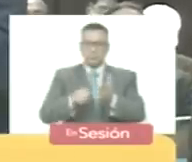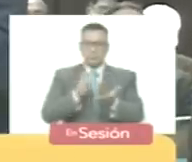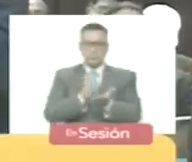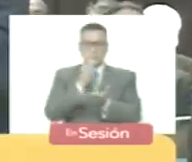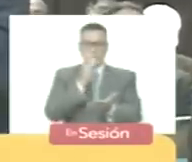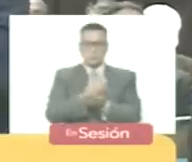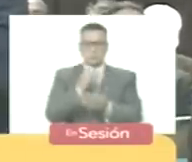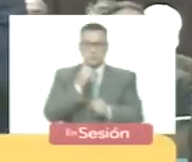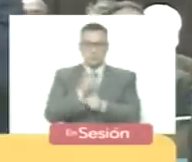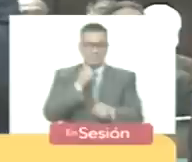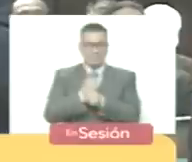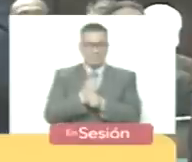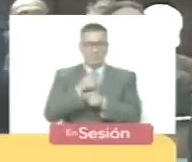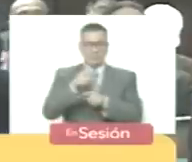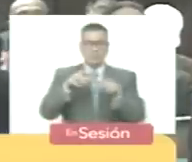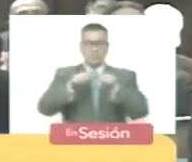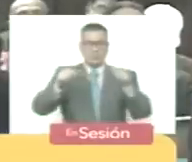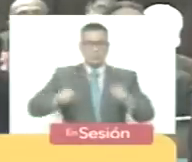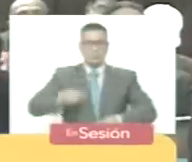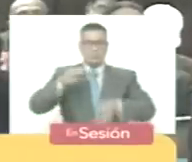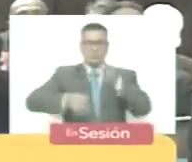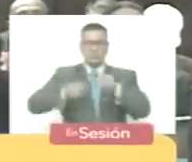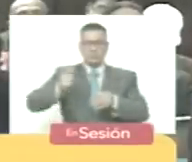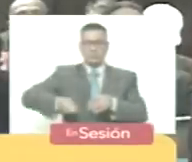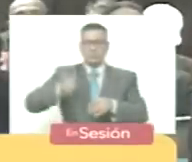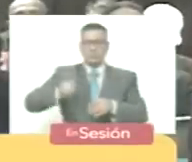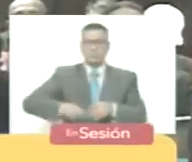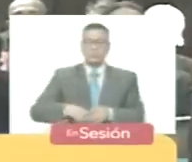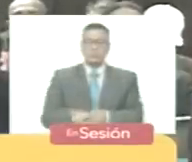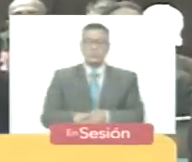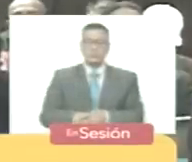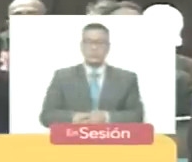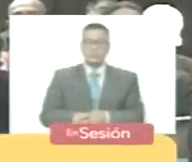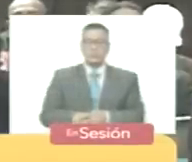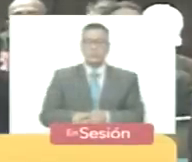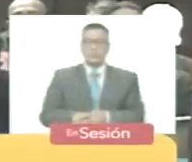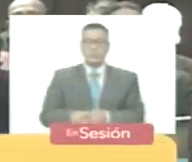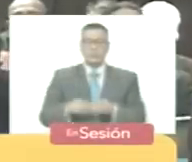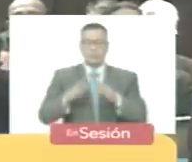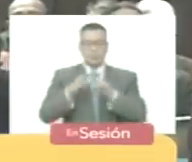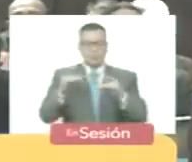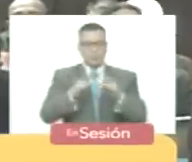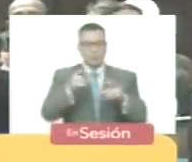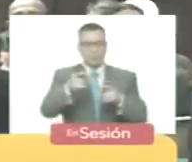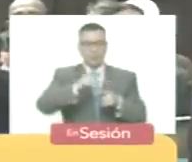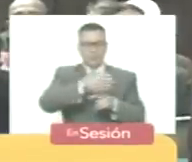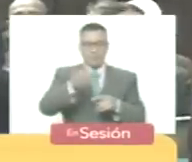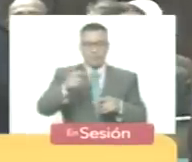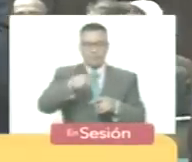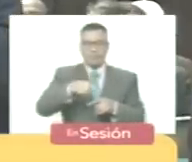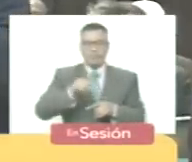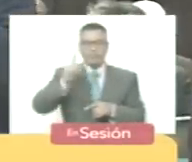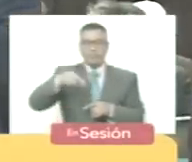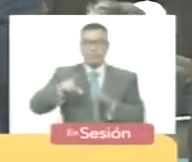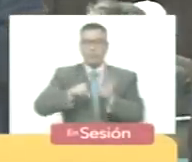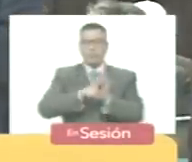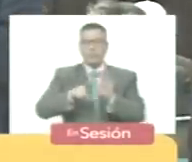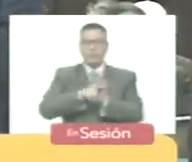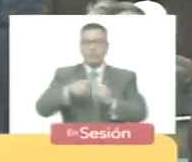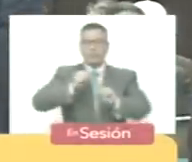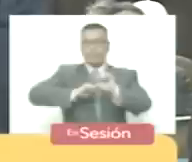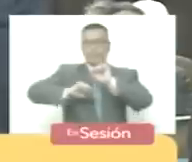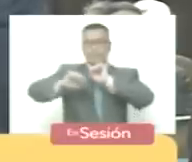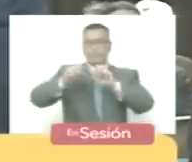en la transformación del sistema de justicia. Y a tono y en sintonía con ello también la ley de la